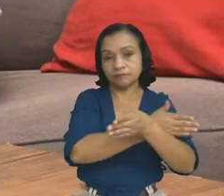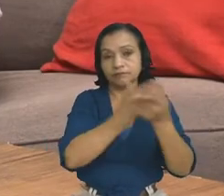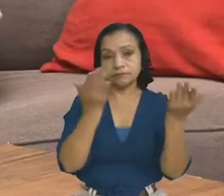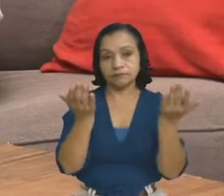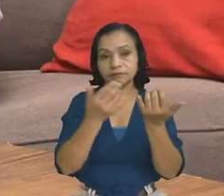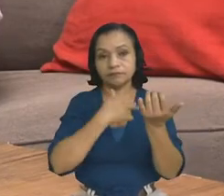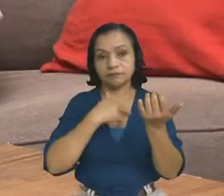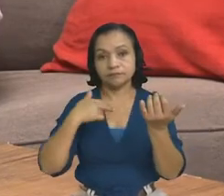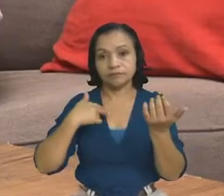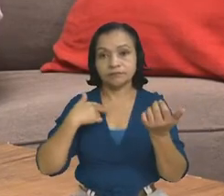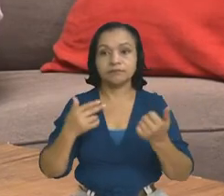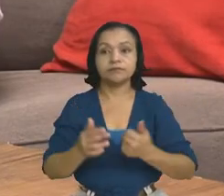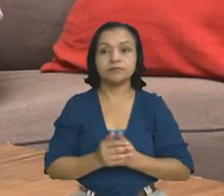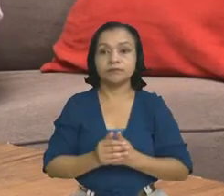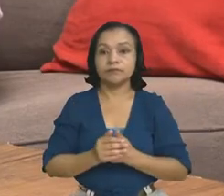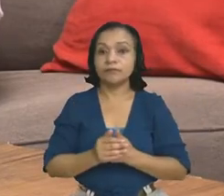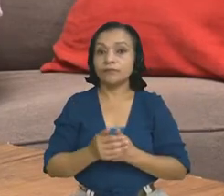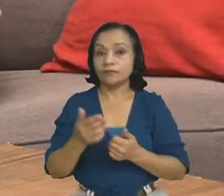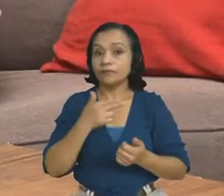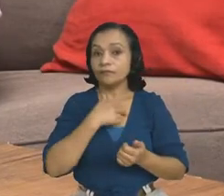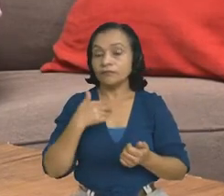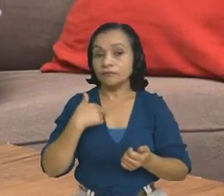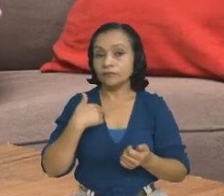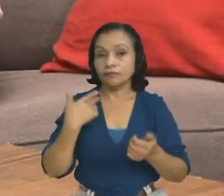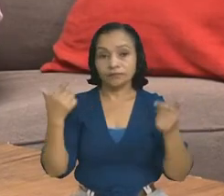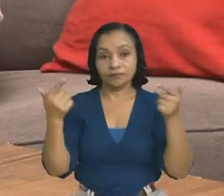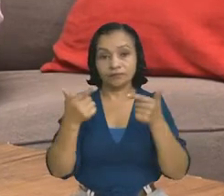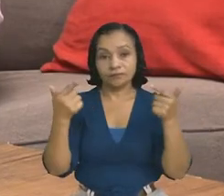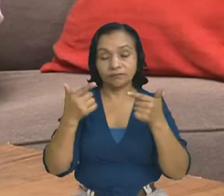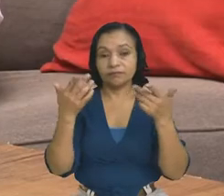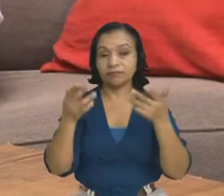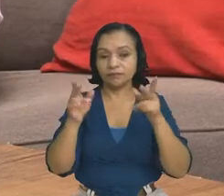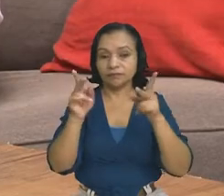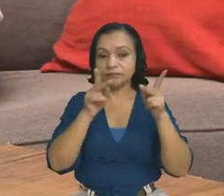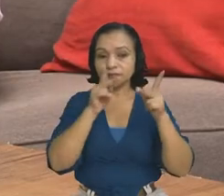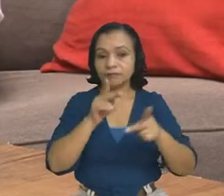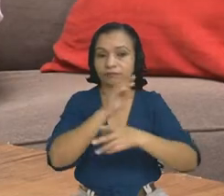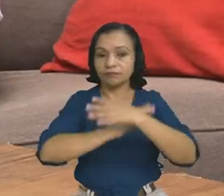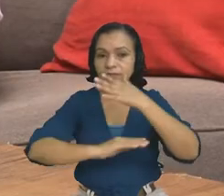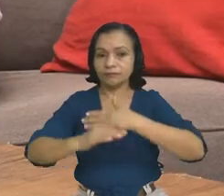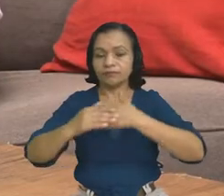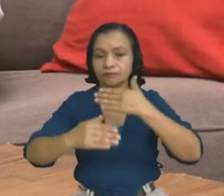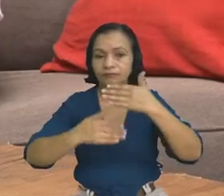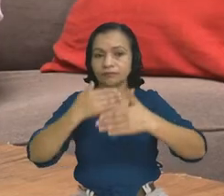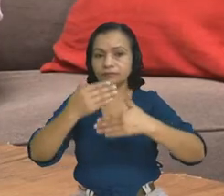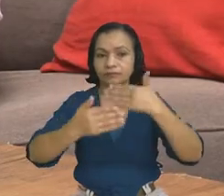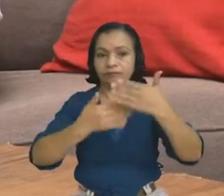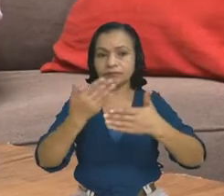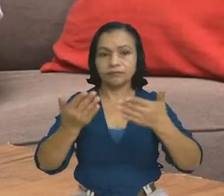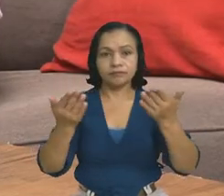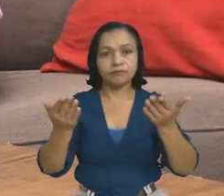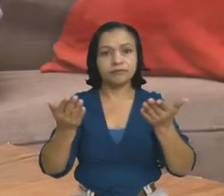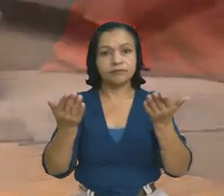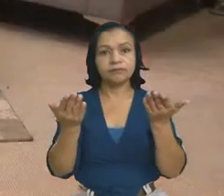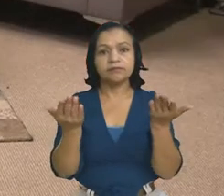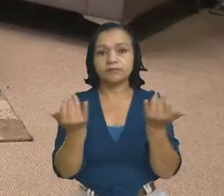lesiones que pudieron haber posguerra, también personas que han quedado y que se han venido brindando la atención, pero que